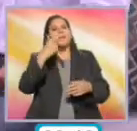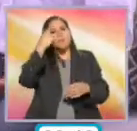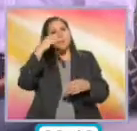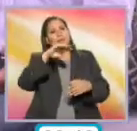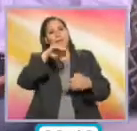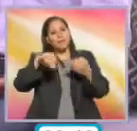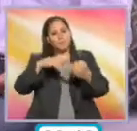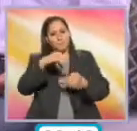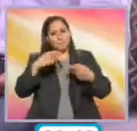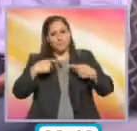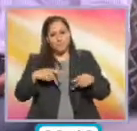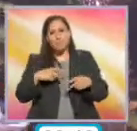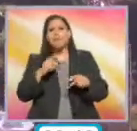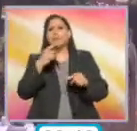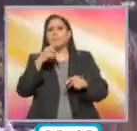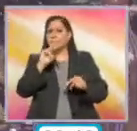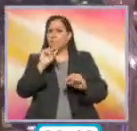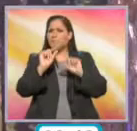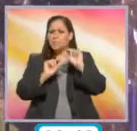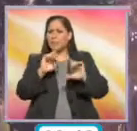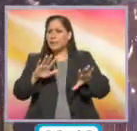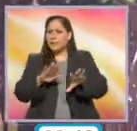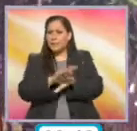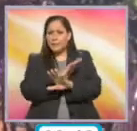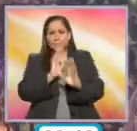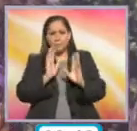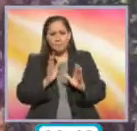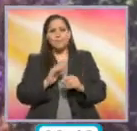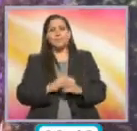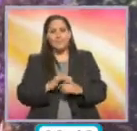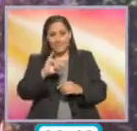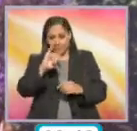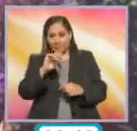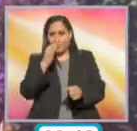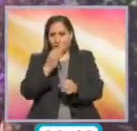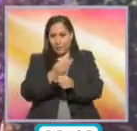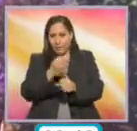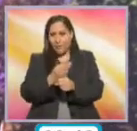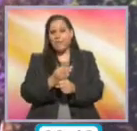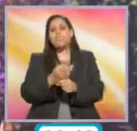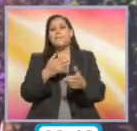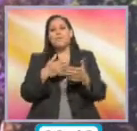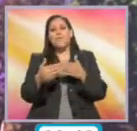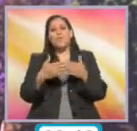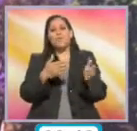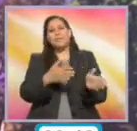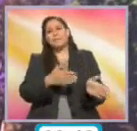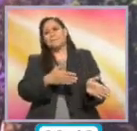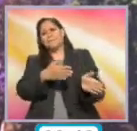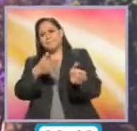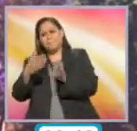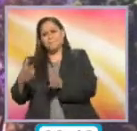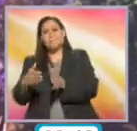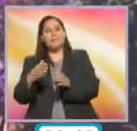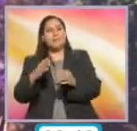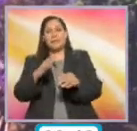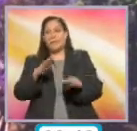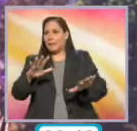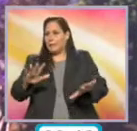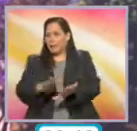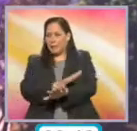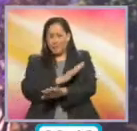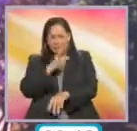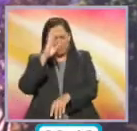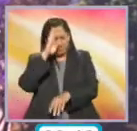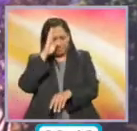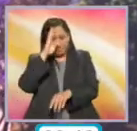y ha cambiado muchísimo con el paso del tiempo. Muchísimo, y más ahorita en la época posmoderna ha dado unos pasos agigantados,